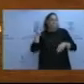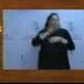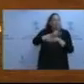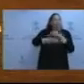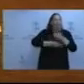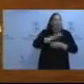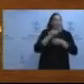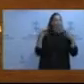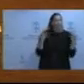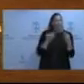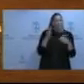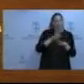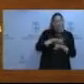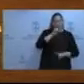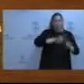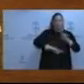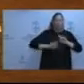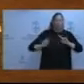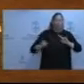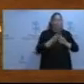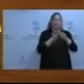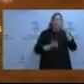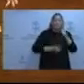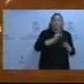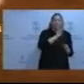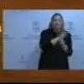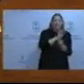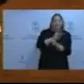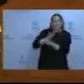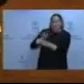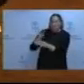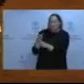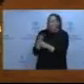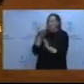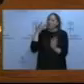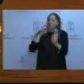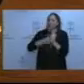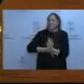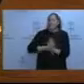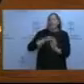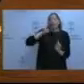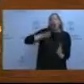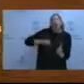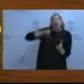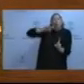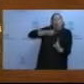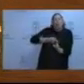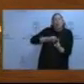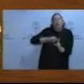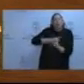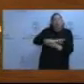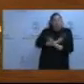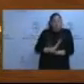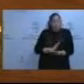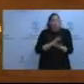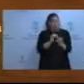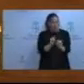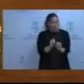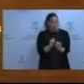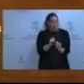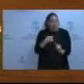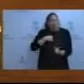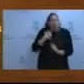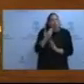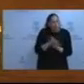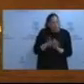hacer frente a esos problemas y que las inversiones presupuestarias, por lo tanto, tengan un objetivo y un fin. Y yo, cuando planto esto, siempre